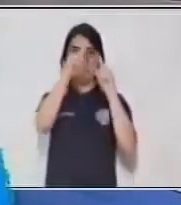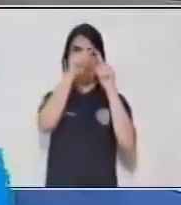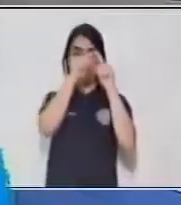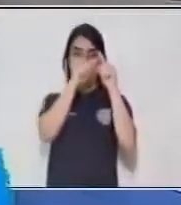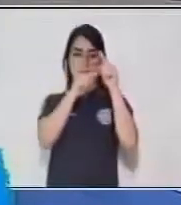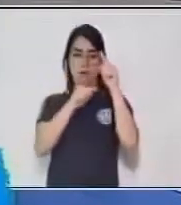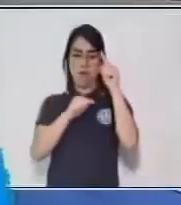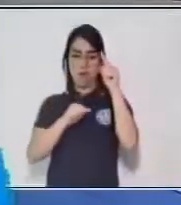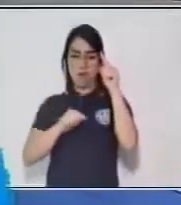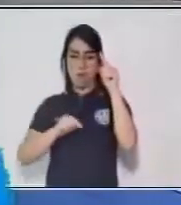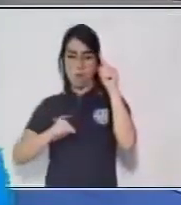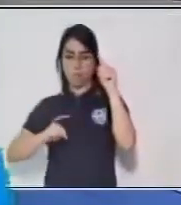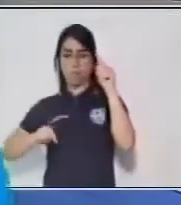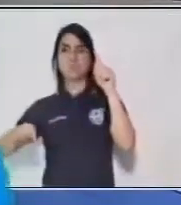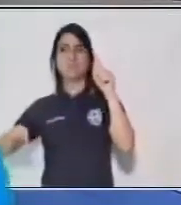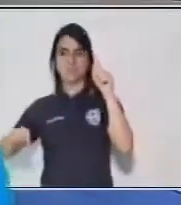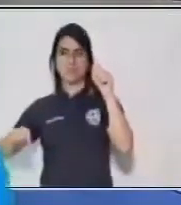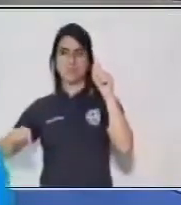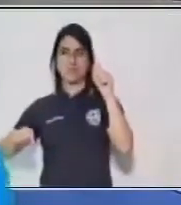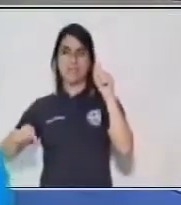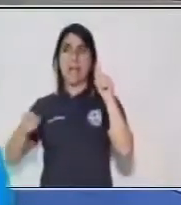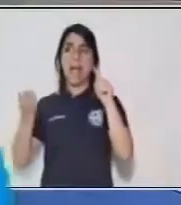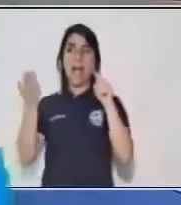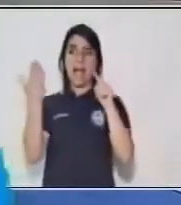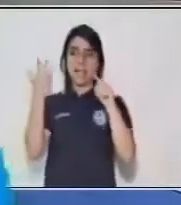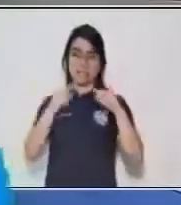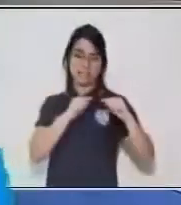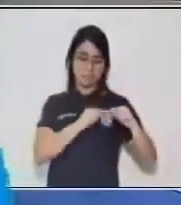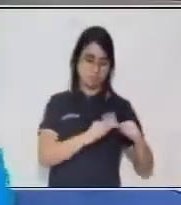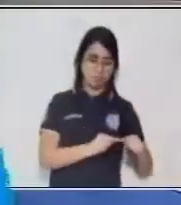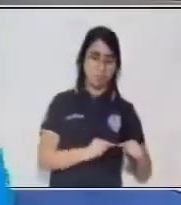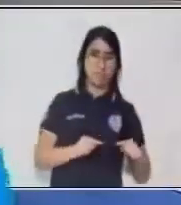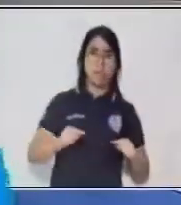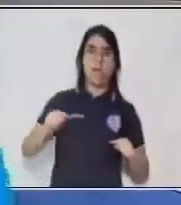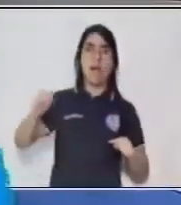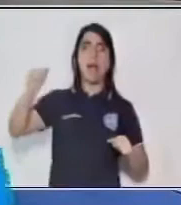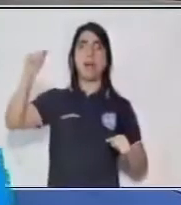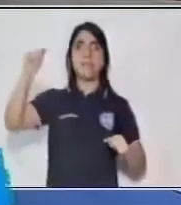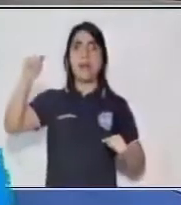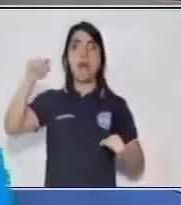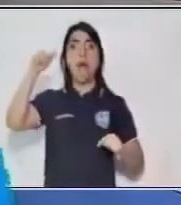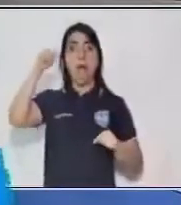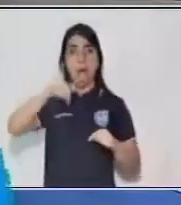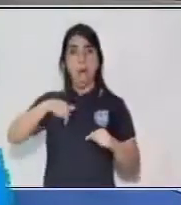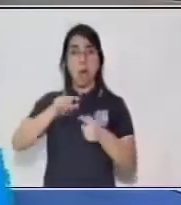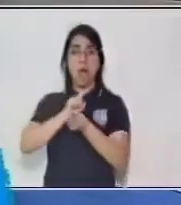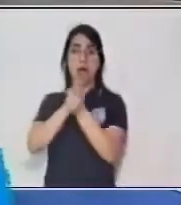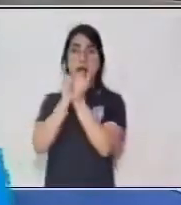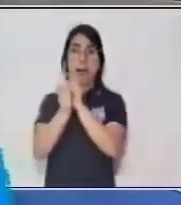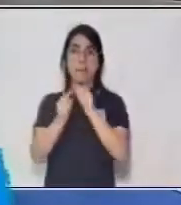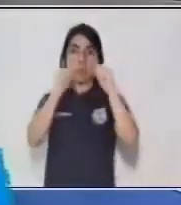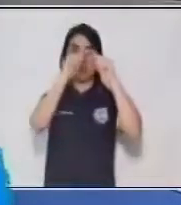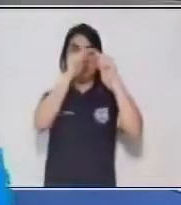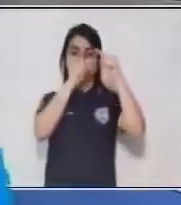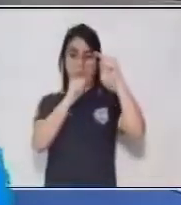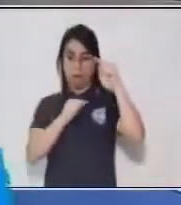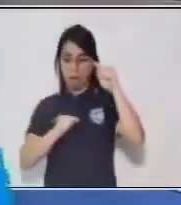¿Sí? Te recuerdo, estas gráficas cortan el eje Y en el